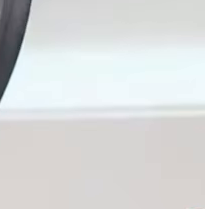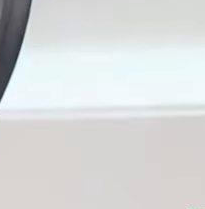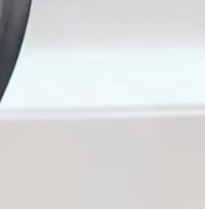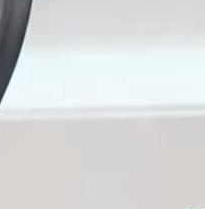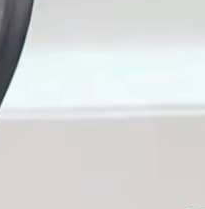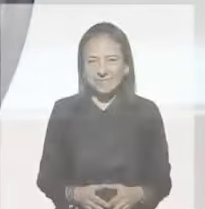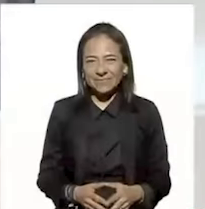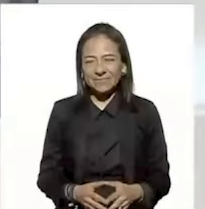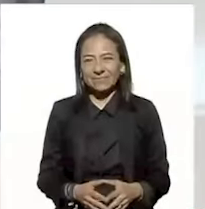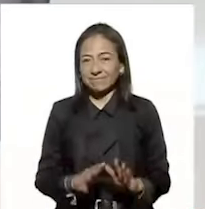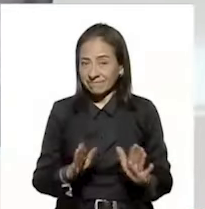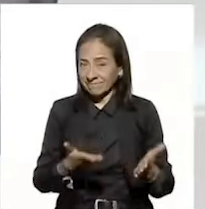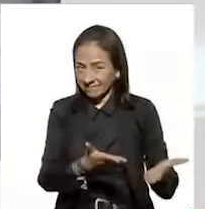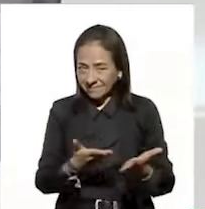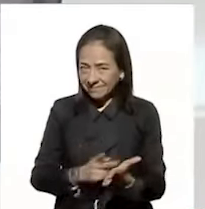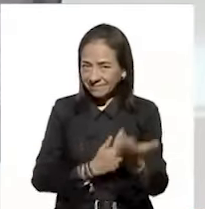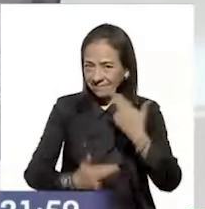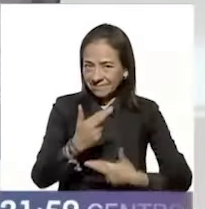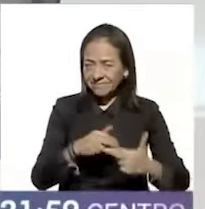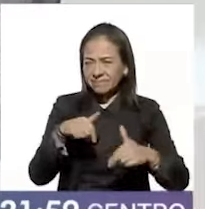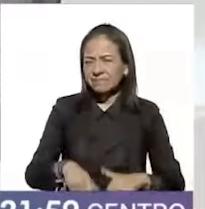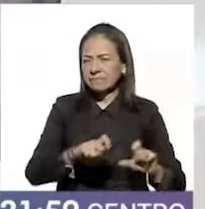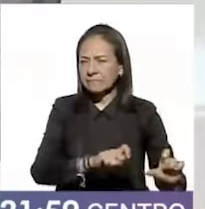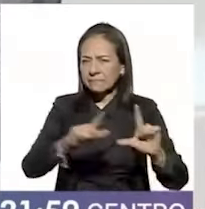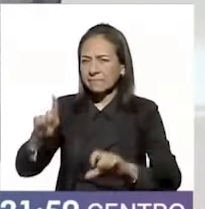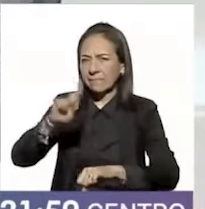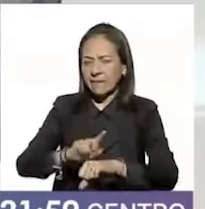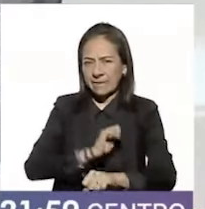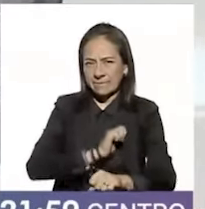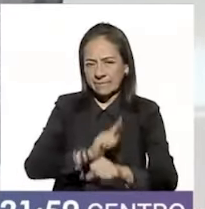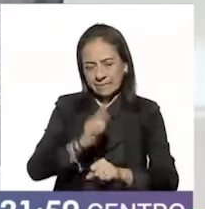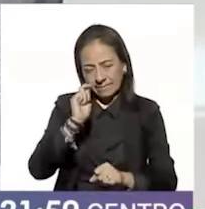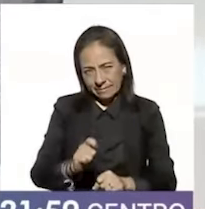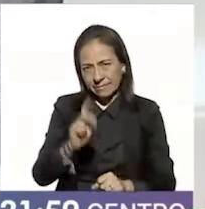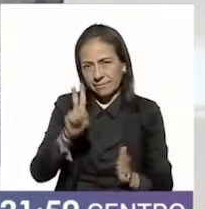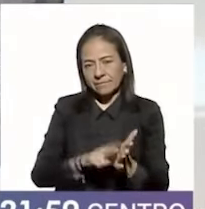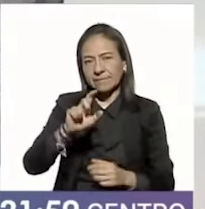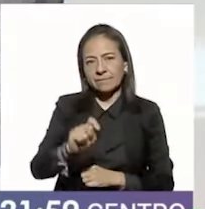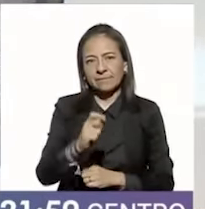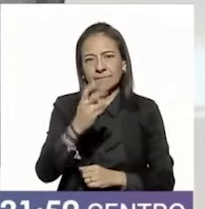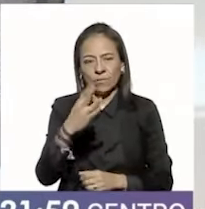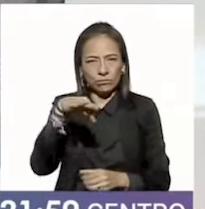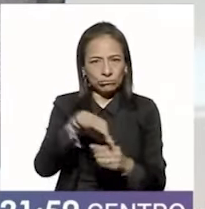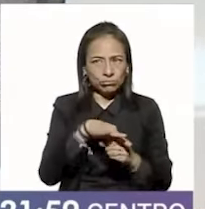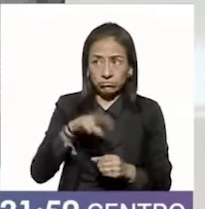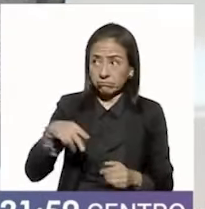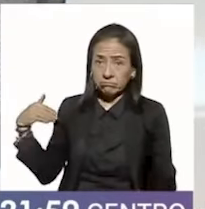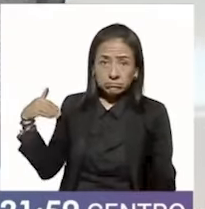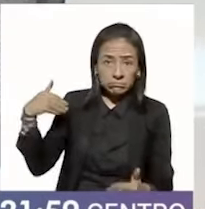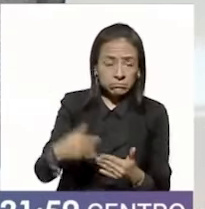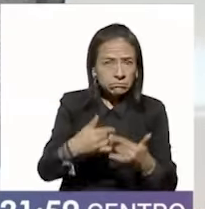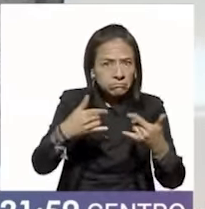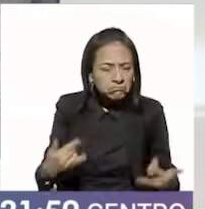Ya estamos de regreso en esta transmisión especial por las elecciones 2024, las más grandes que hemos tenido en la historia, ya con